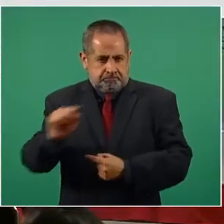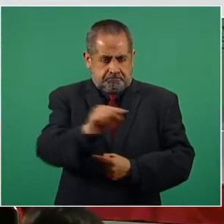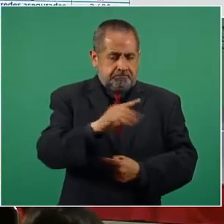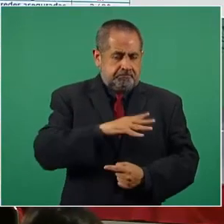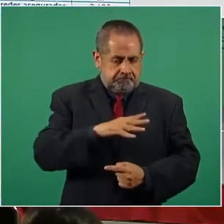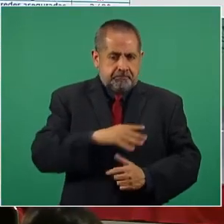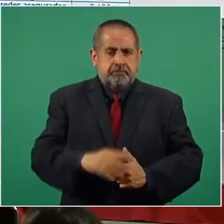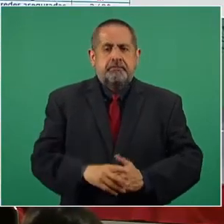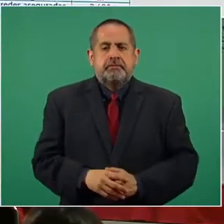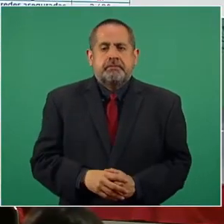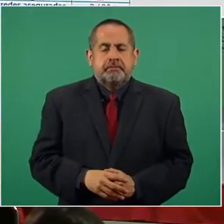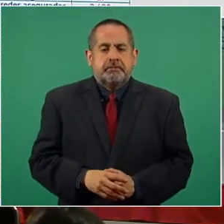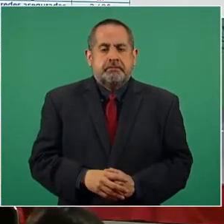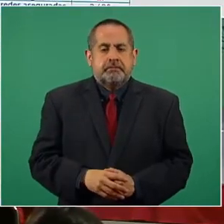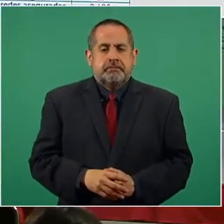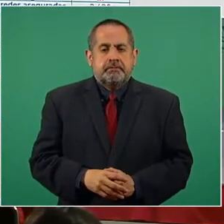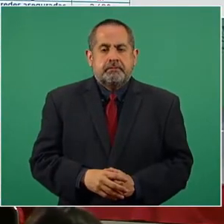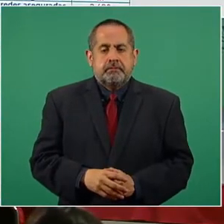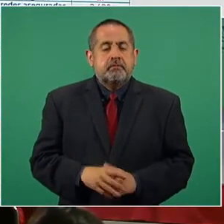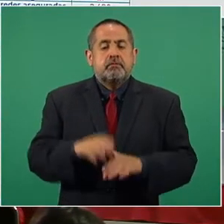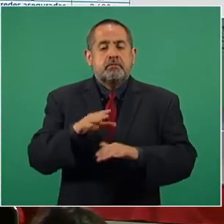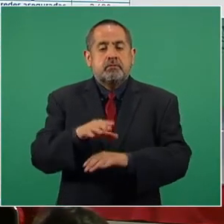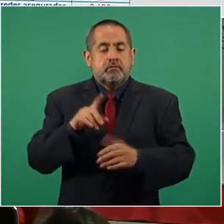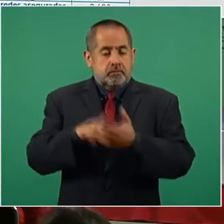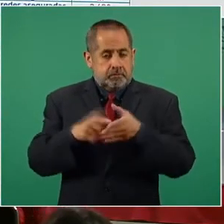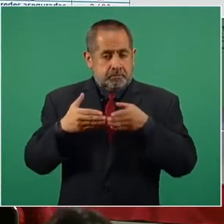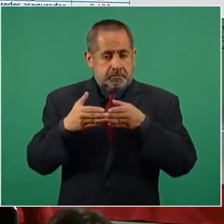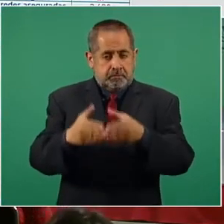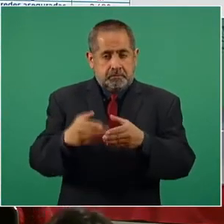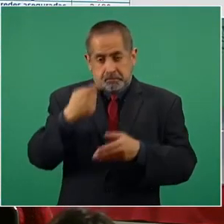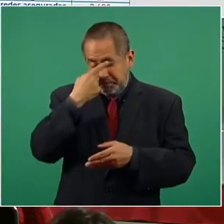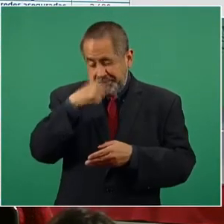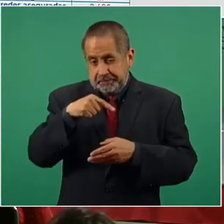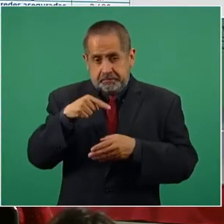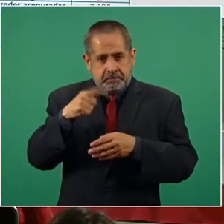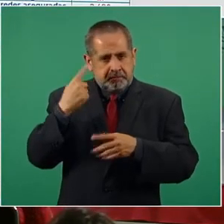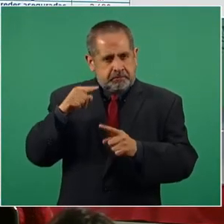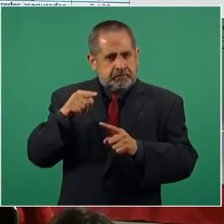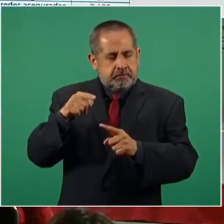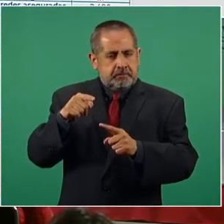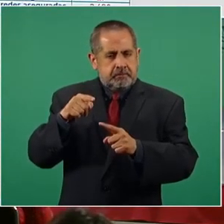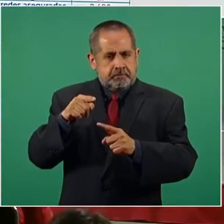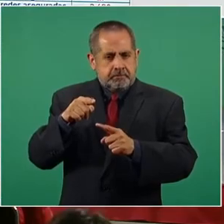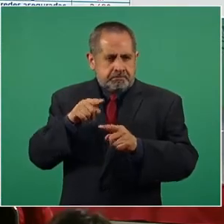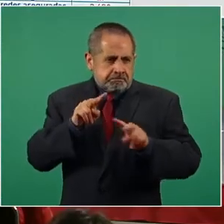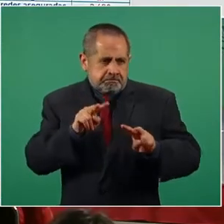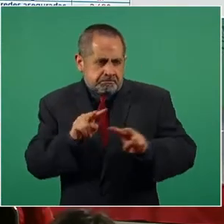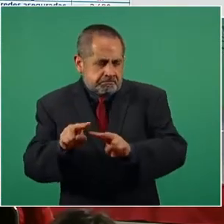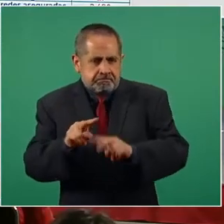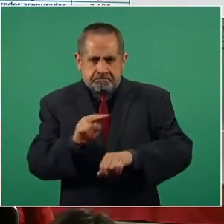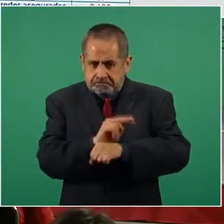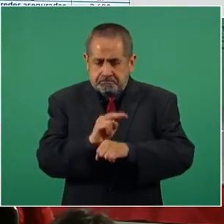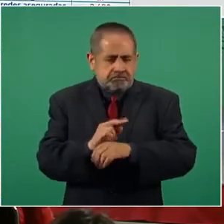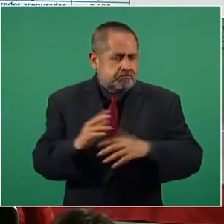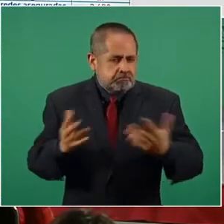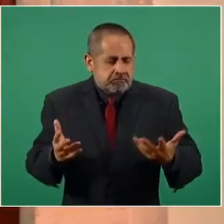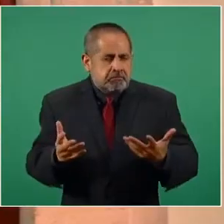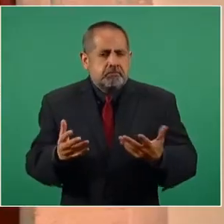favor. En lo que se refiere a operaciones navales para aplicar de la ley, estamos en lo que se refiere